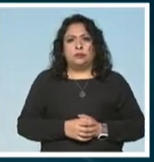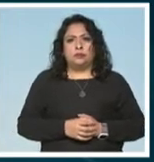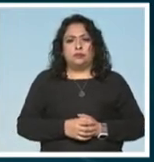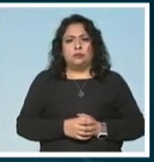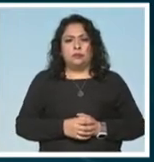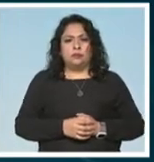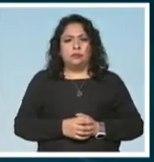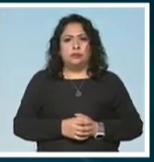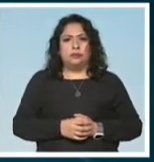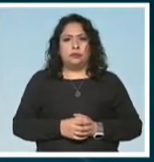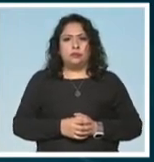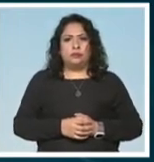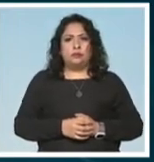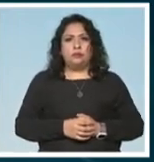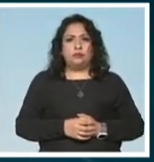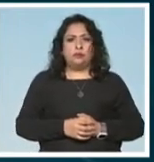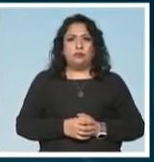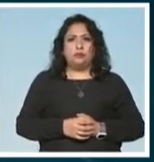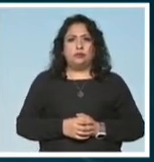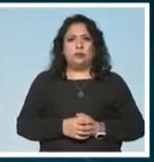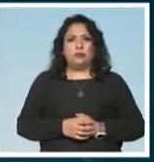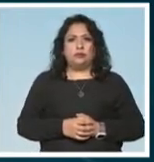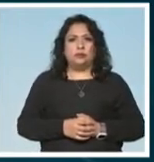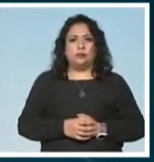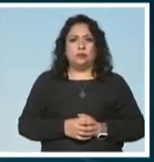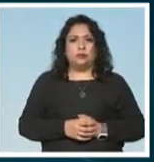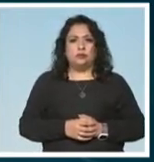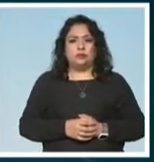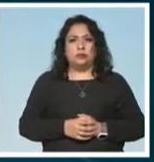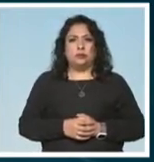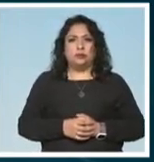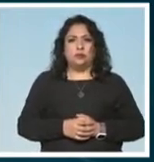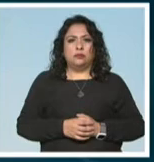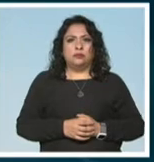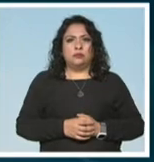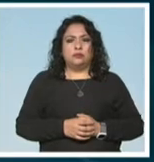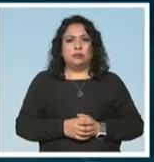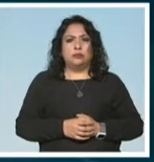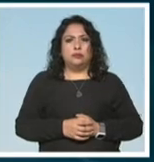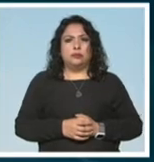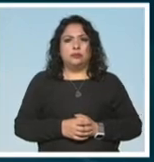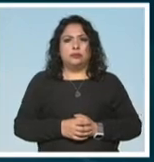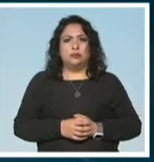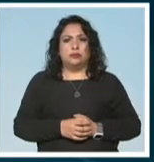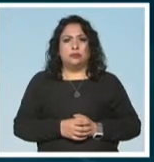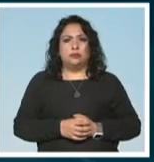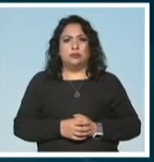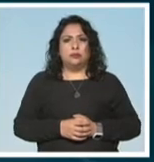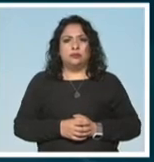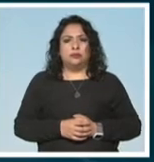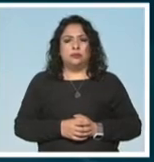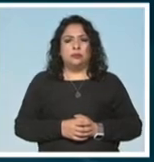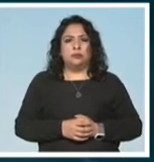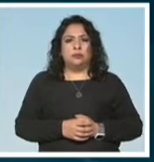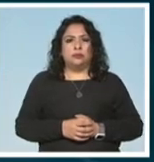Wir haben Ihnen eine Infusion gelegt. Wenn Sie jetzt sterben wollen, dann drehen Sie den Zugang auf.